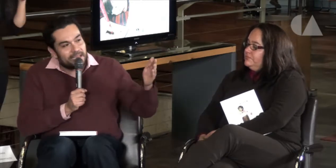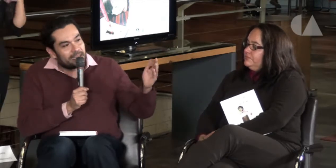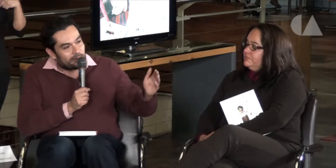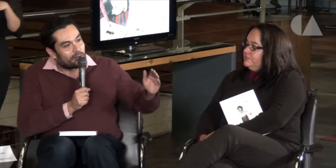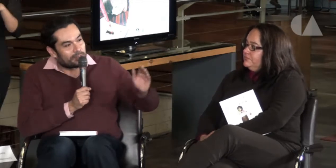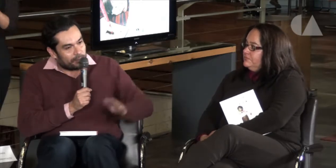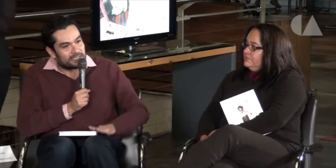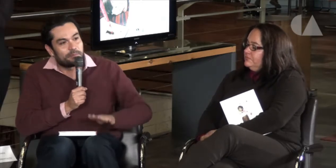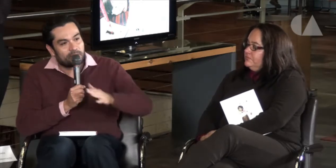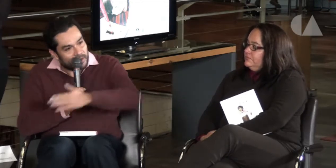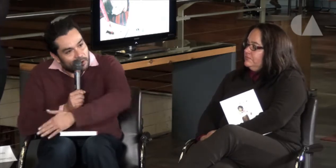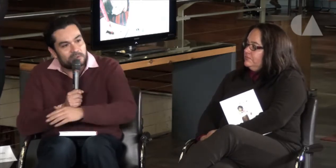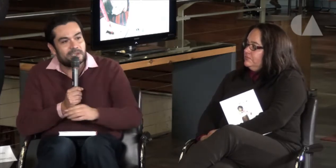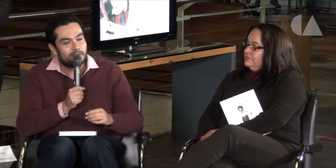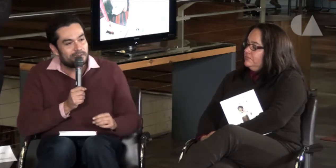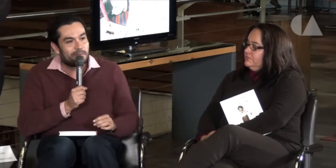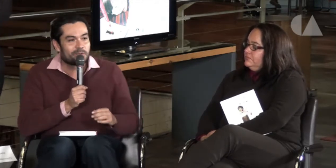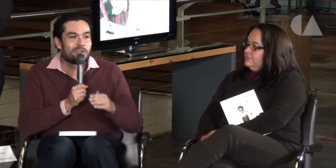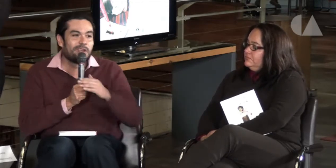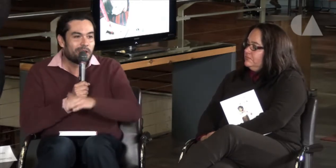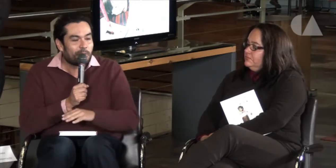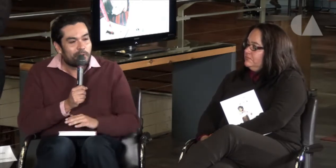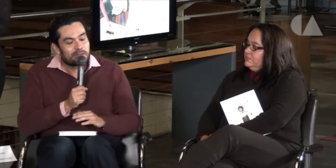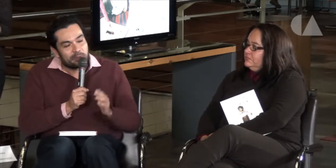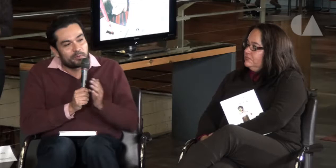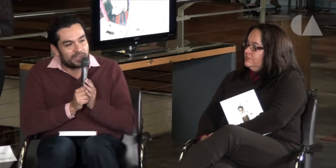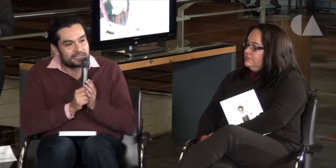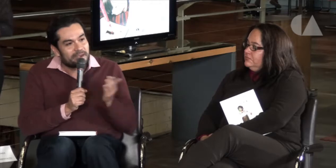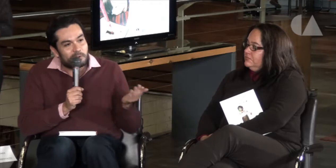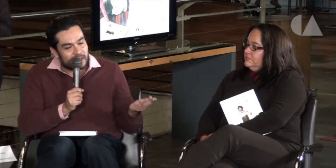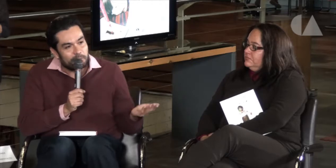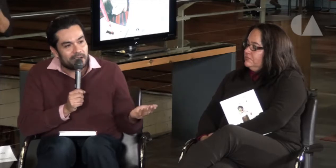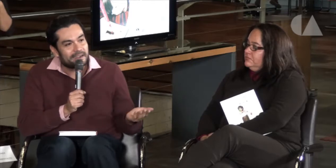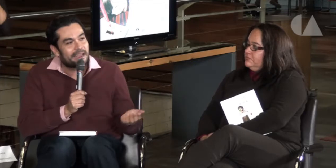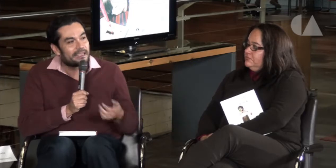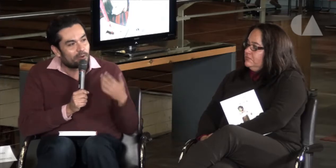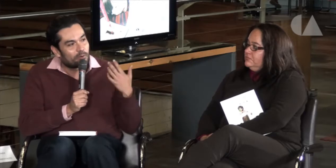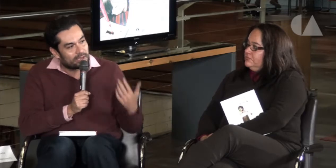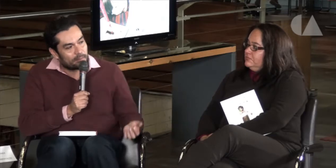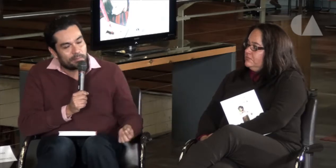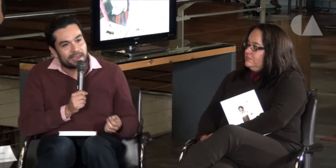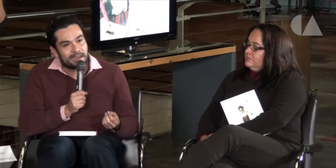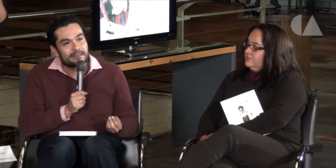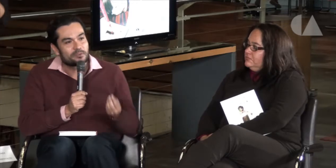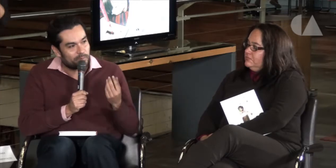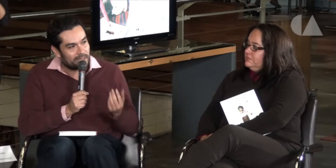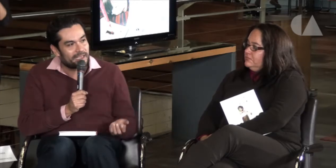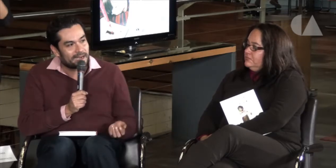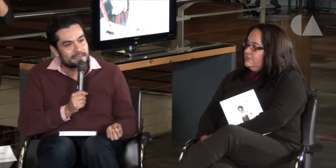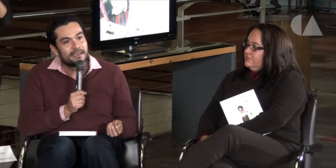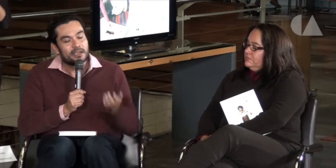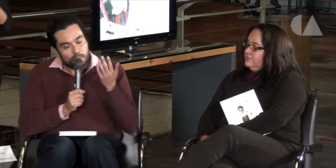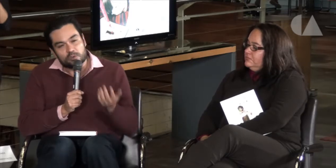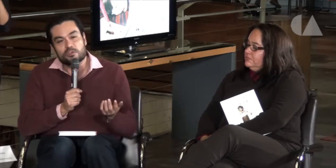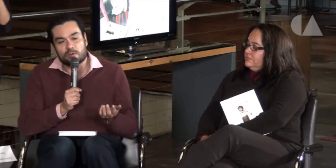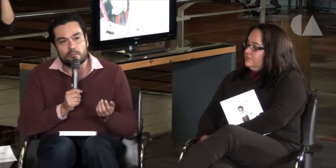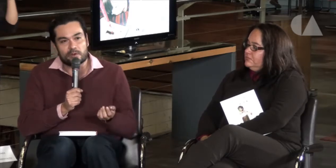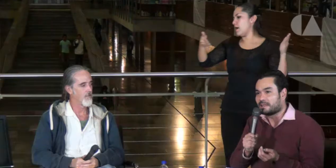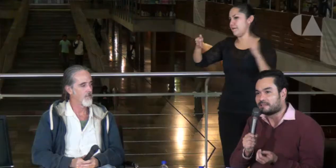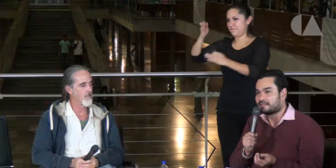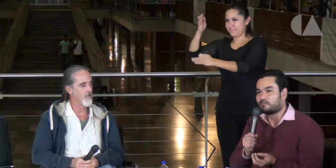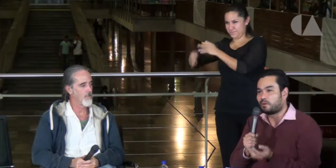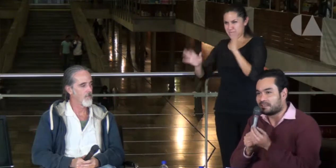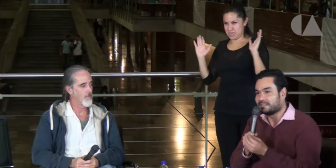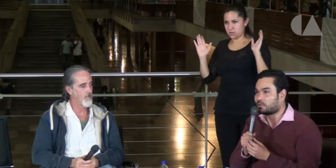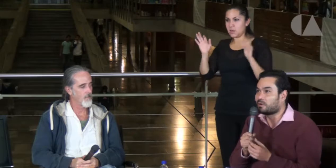activó y darle el libro de principio al fin cómo se leen los libros pero también pudiera saber cualquier página y con cualquier página te sorprenderás justo como